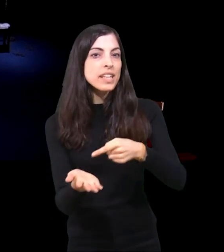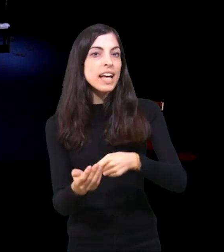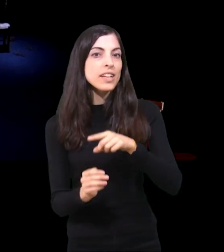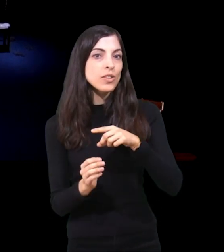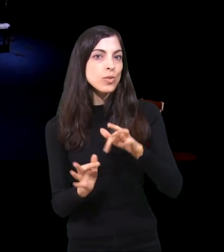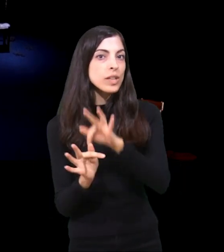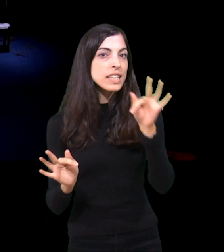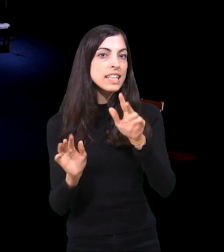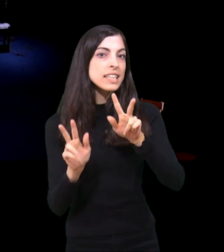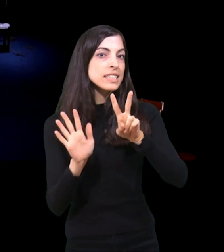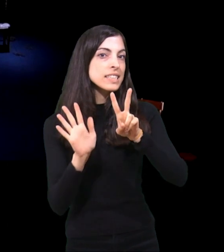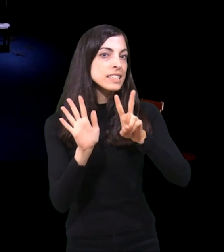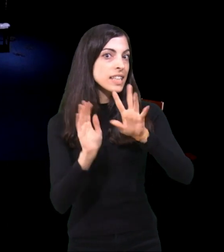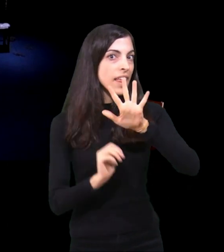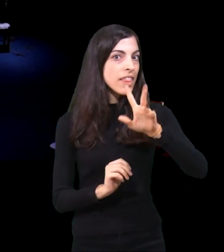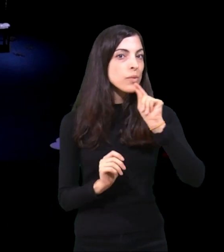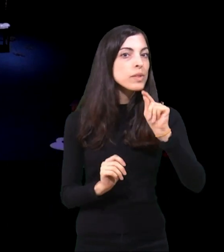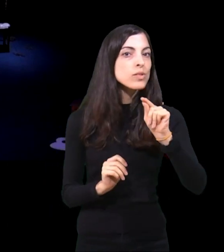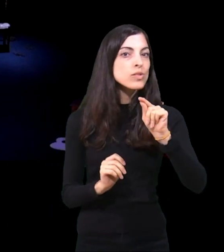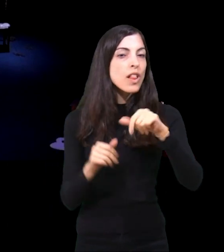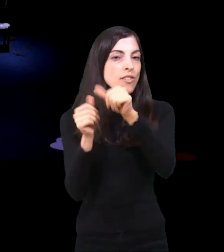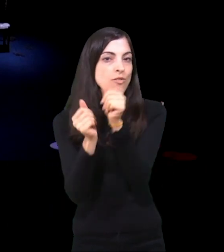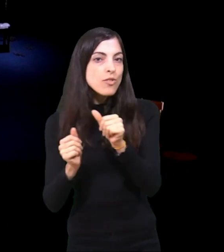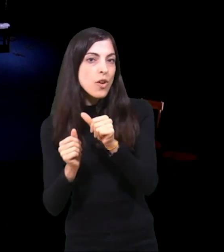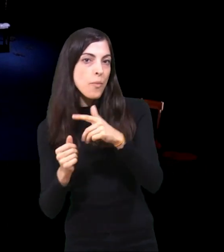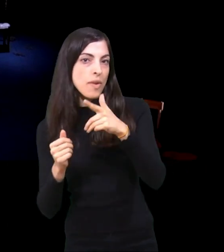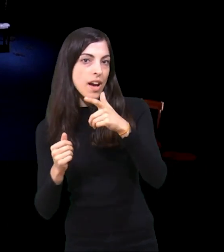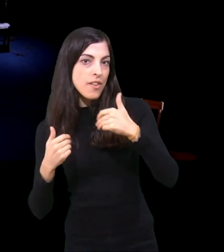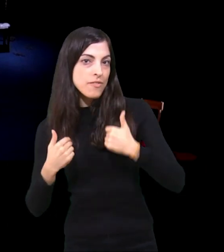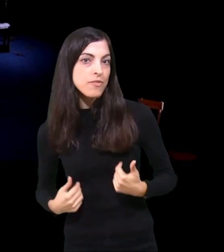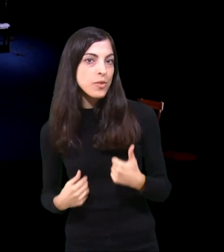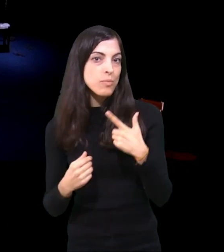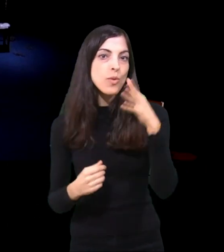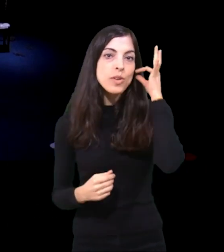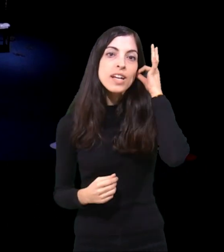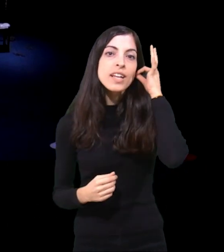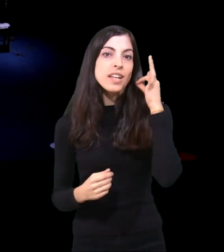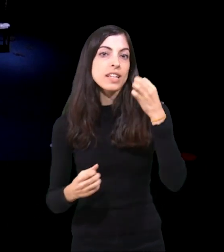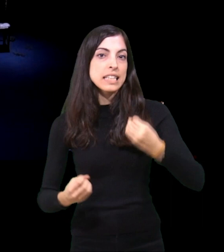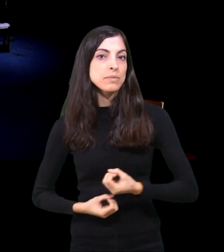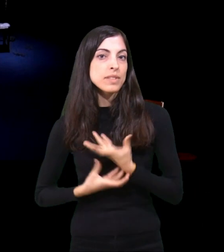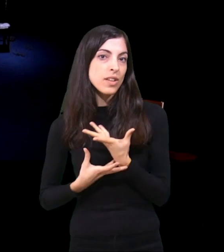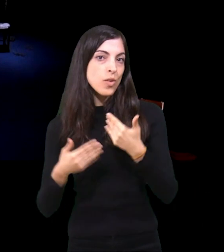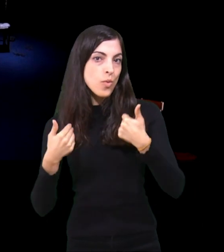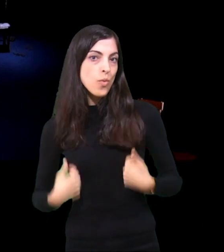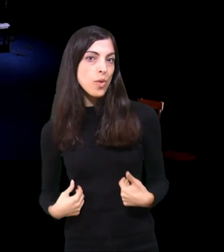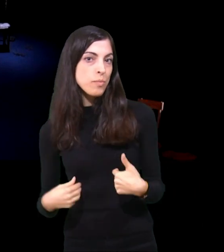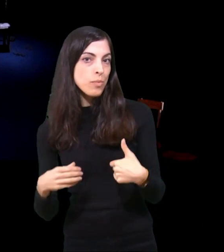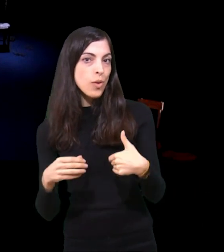en 75 minutos el toque femenino que esconde el cuerpo de la guitarra, inspirado en el de la mujer.